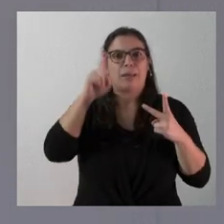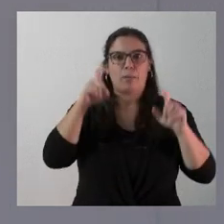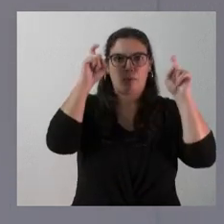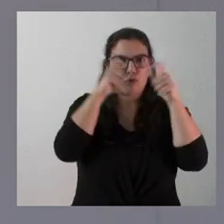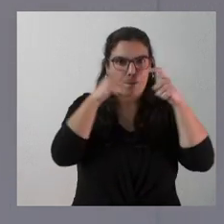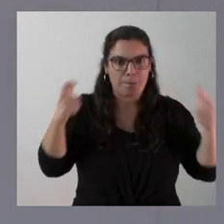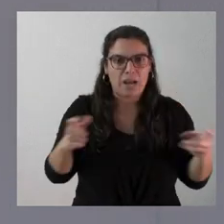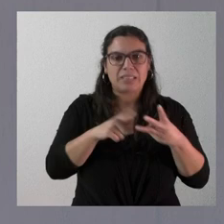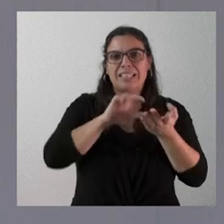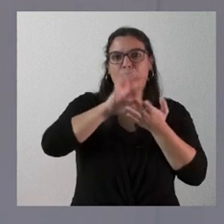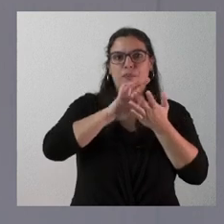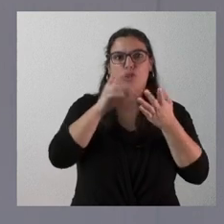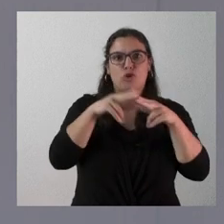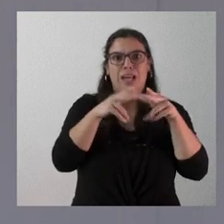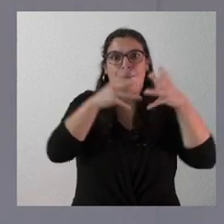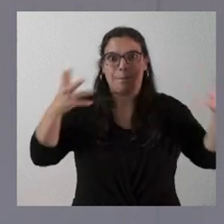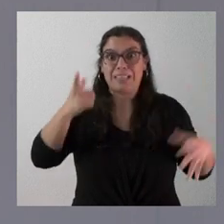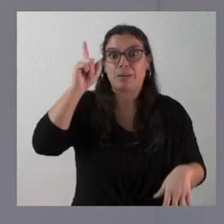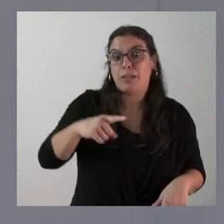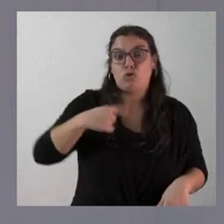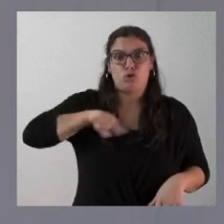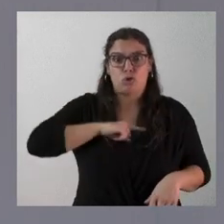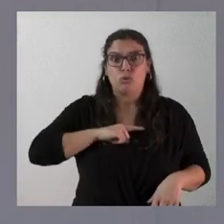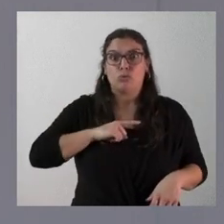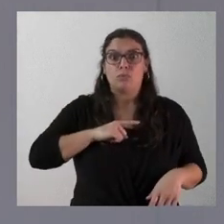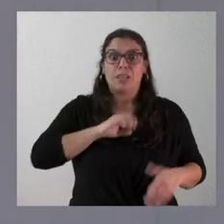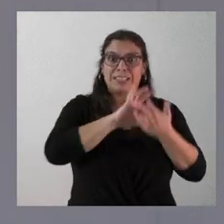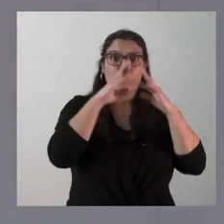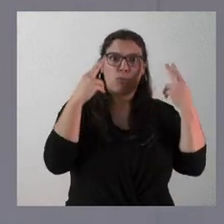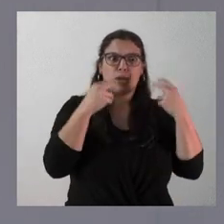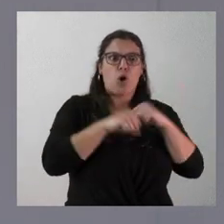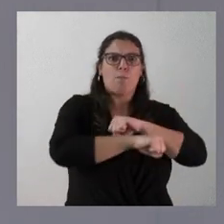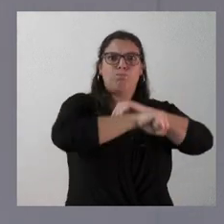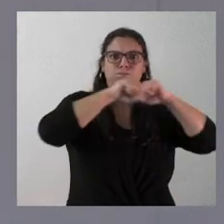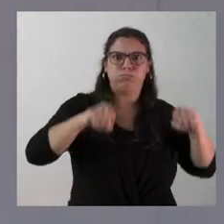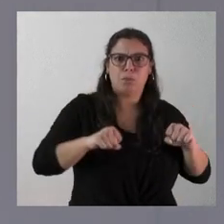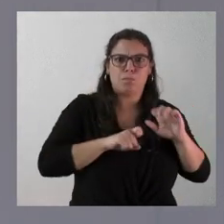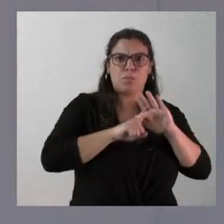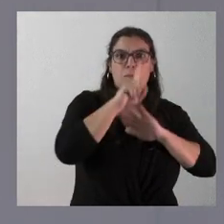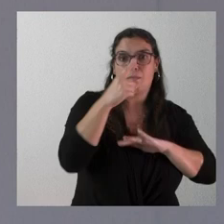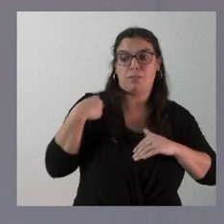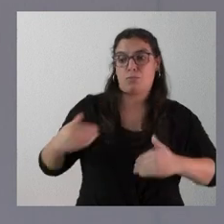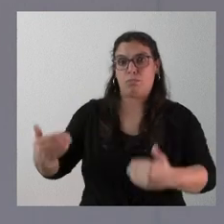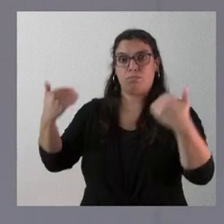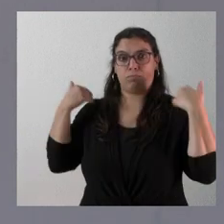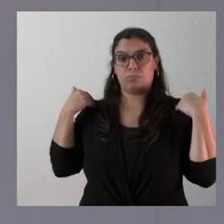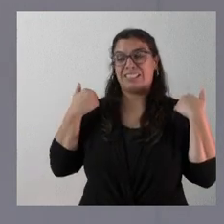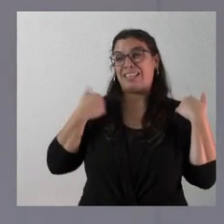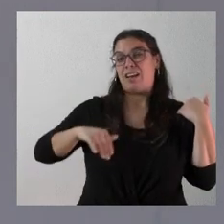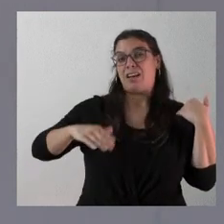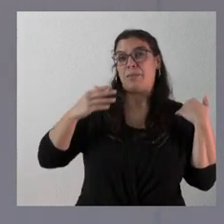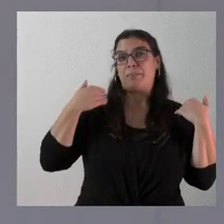en servicios sociales por tanto Nosotros hemos venido reforzando nuestros servicios públicos desde casimo las competencias en materia de sanidad hace ahora